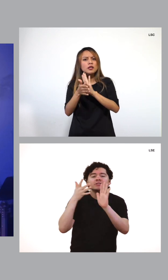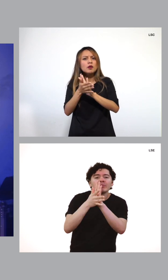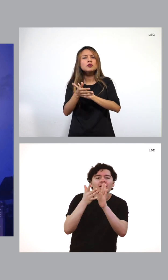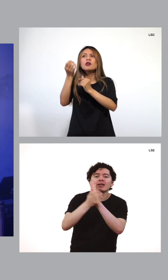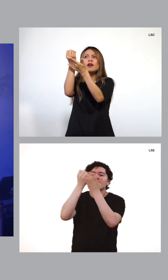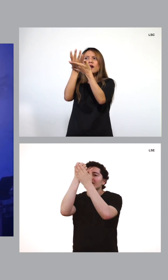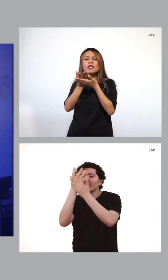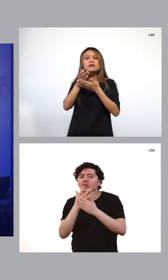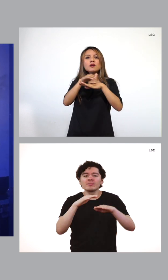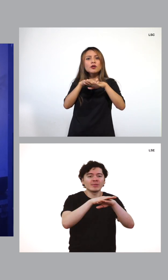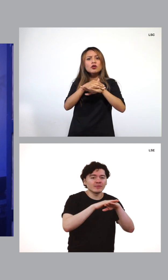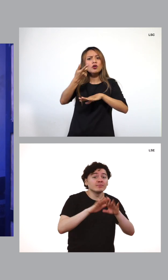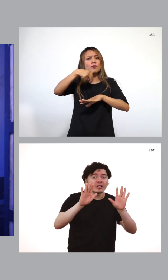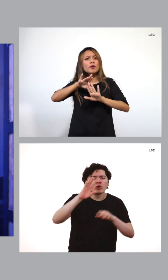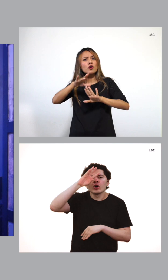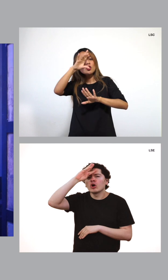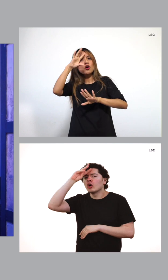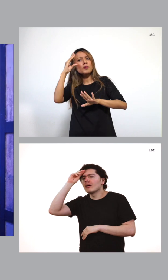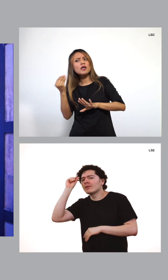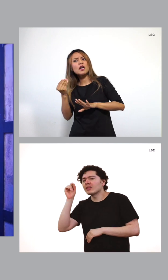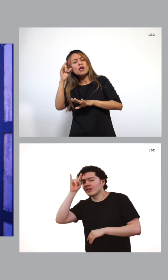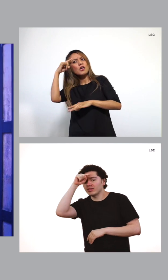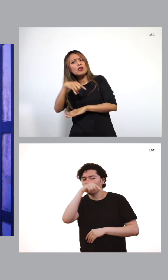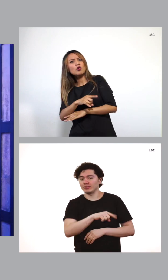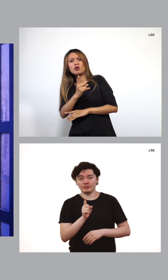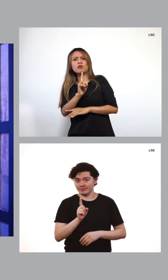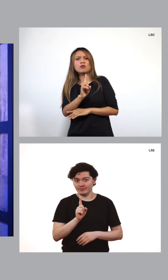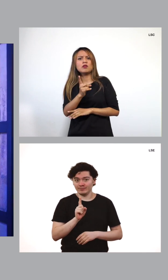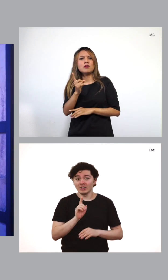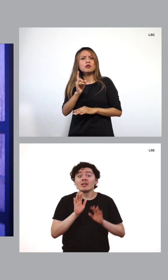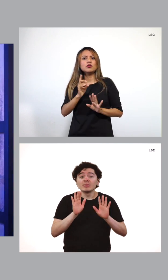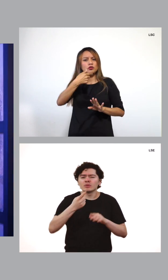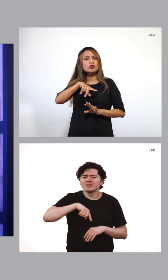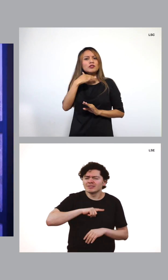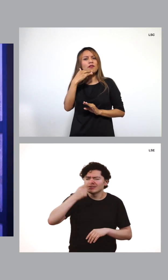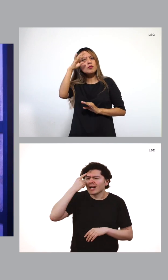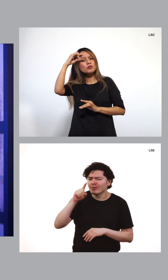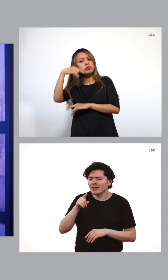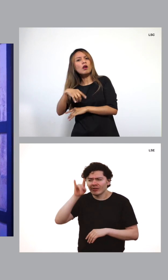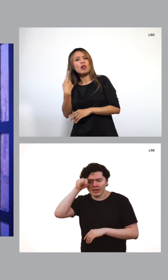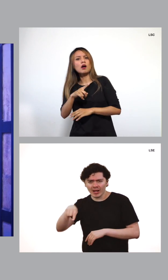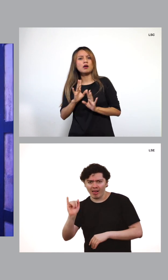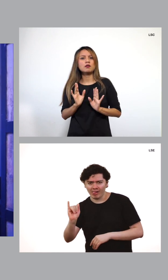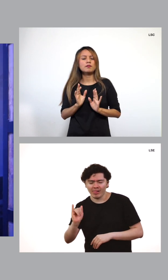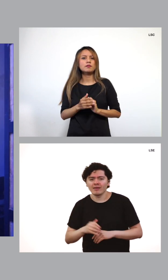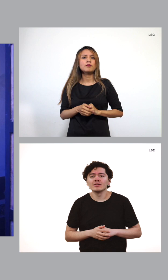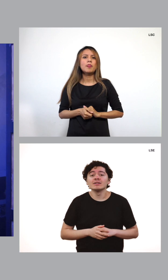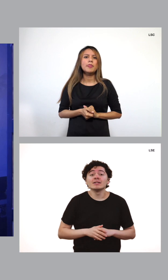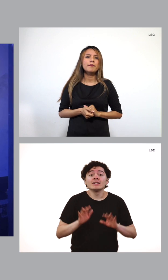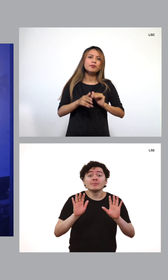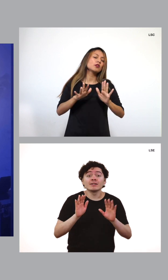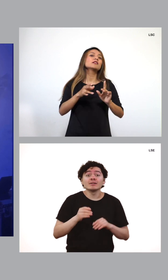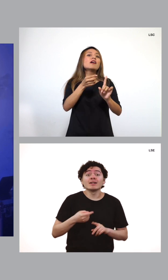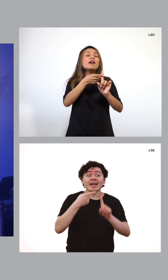igual que hay un Dios, hay un diablo, igual que hay un Salvador, hay alguien que viene a condenar. Pues bien, en la palabra griega, que es en la que está escrita el